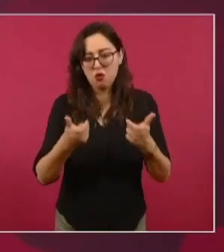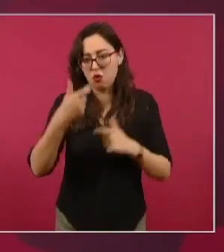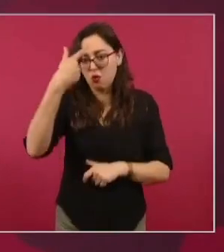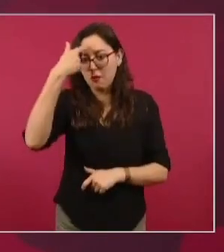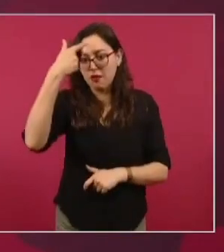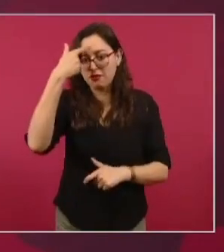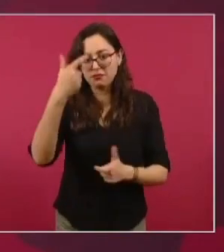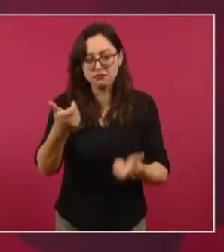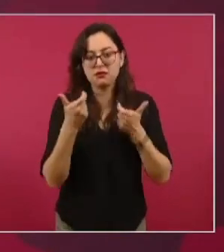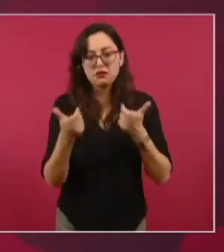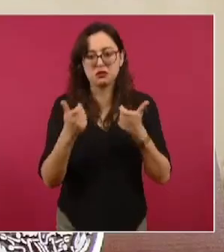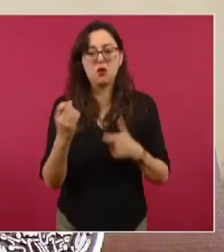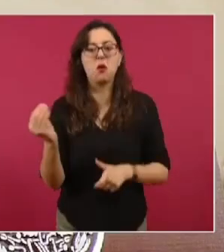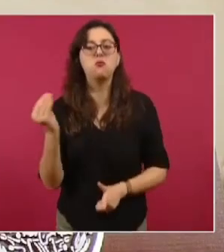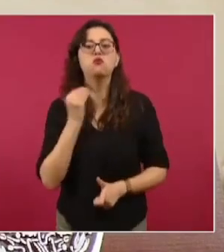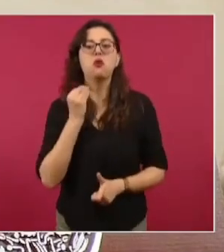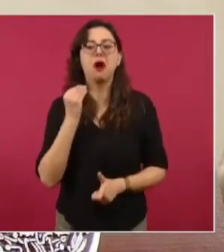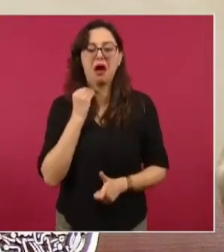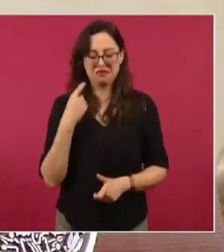para el lucro